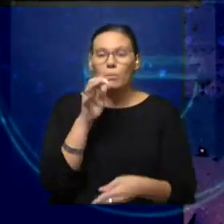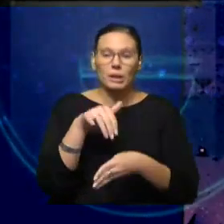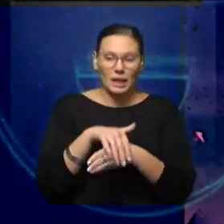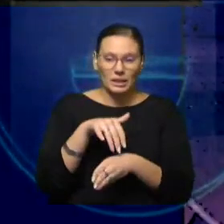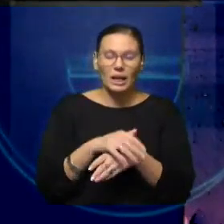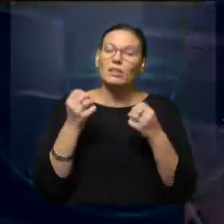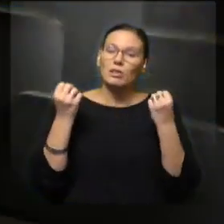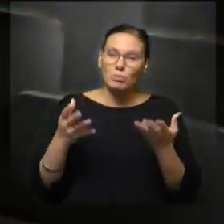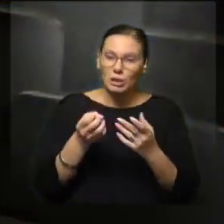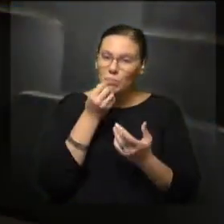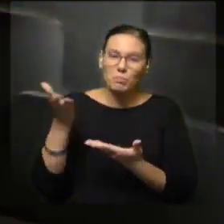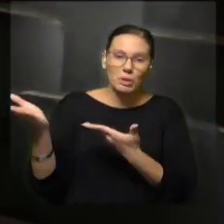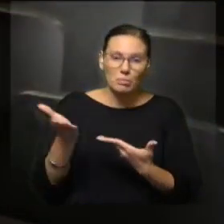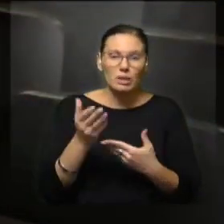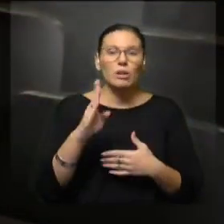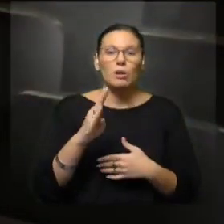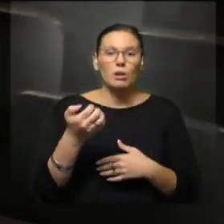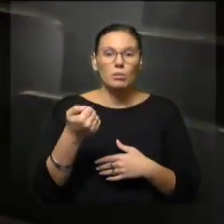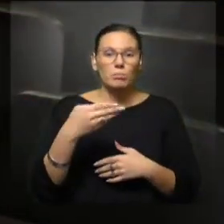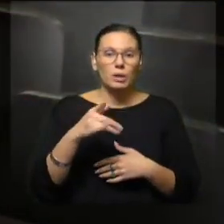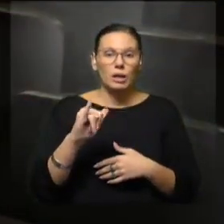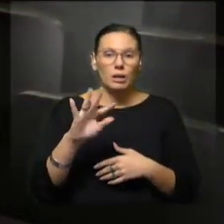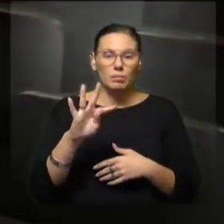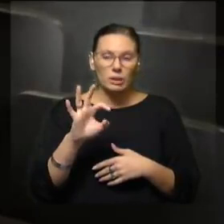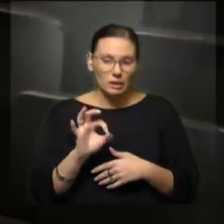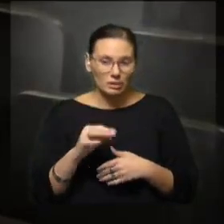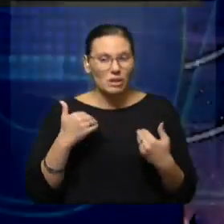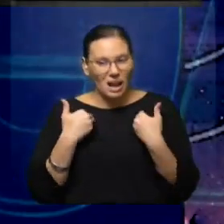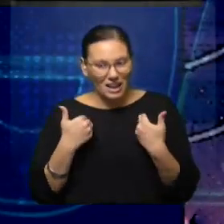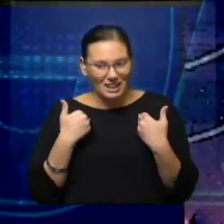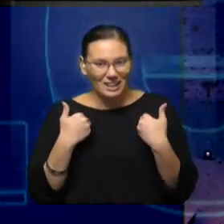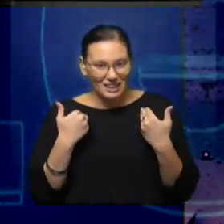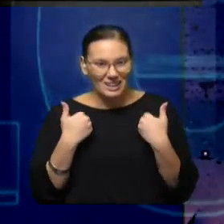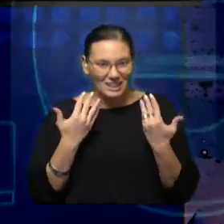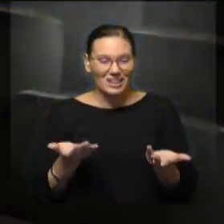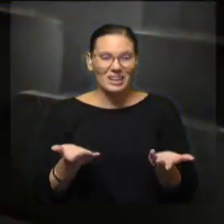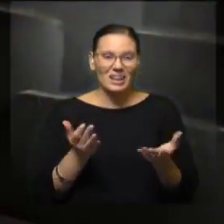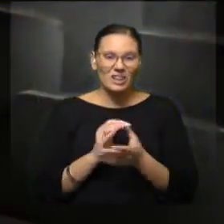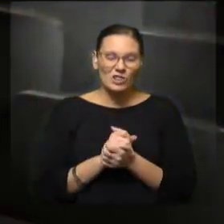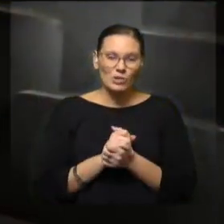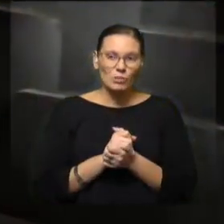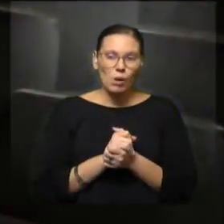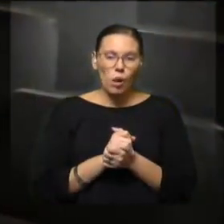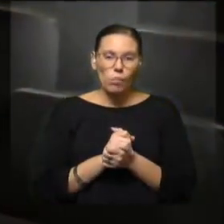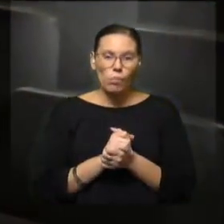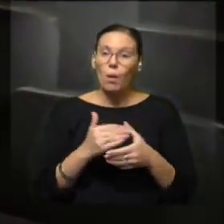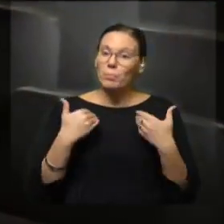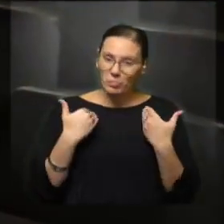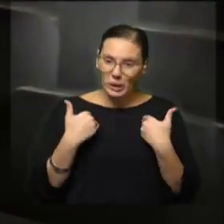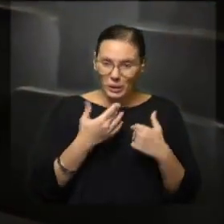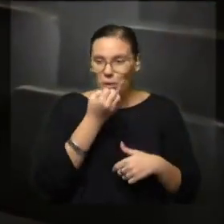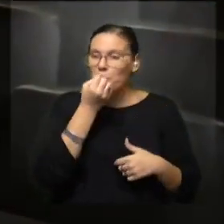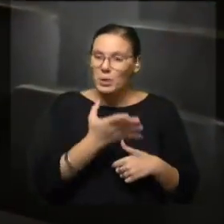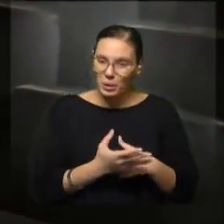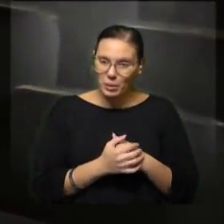compañeras. ¿Cómo andan? Bienvenido, Pablito. Qué alegría que me des el recibimiento, como siempre. Me alegro que te hayas